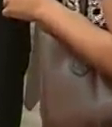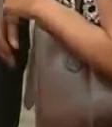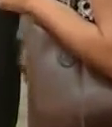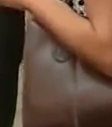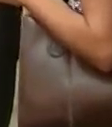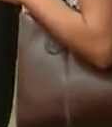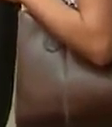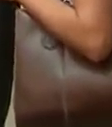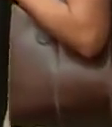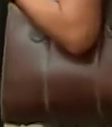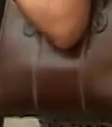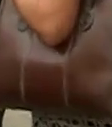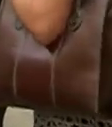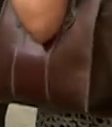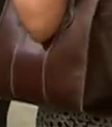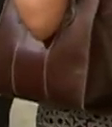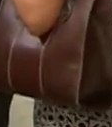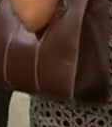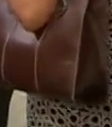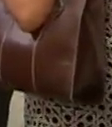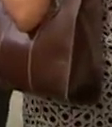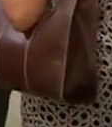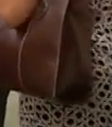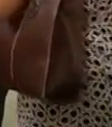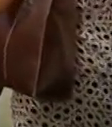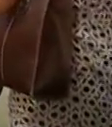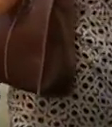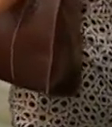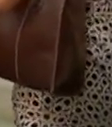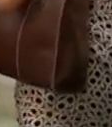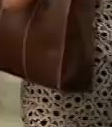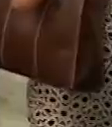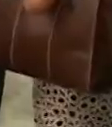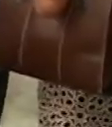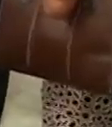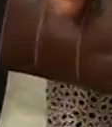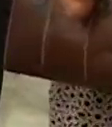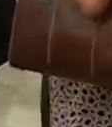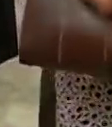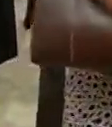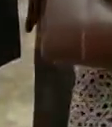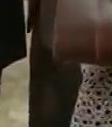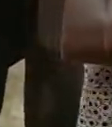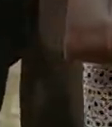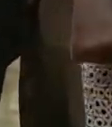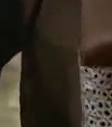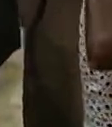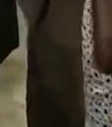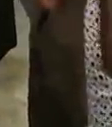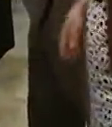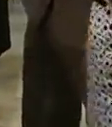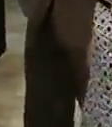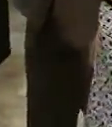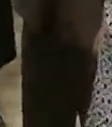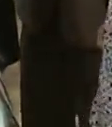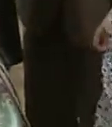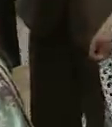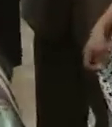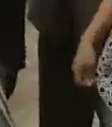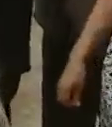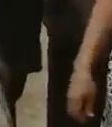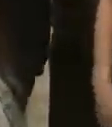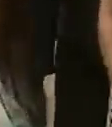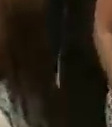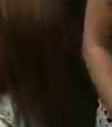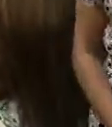para garantizar la paz y la estabilidad en el país. Esto ante la arremetida que ha sufrido el país por parte de